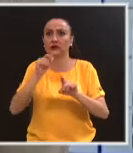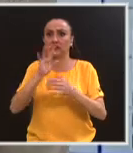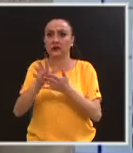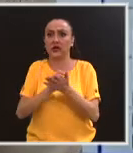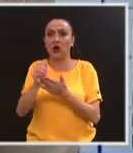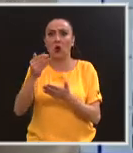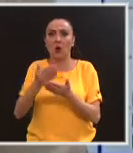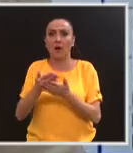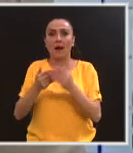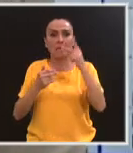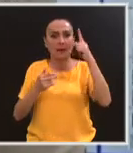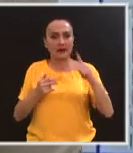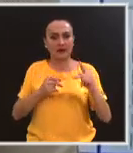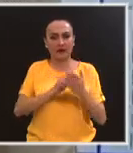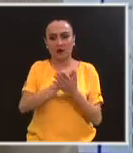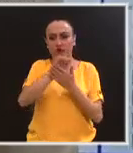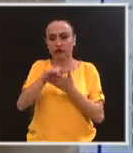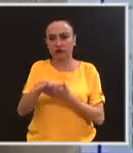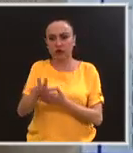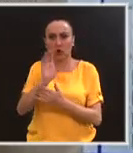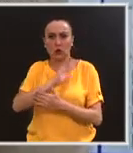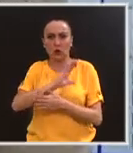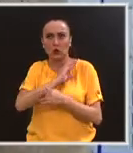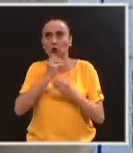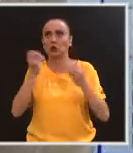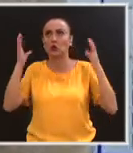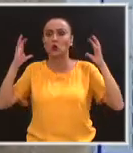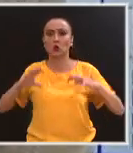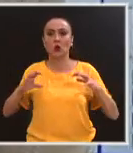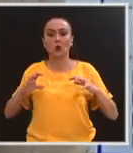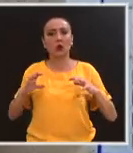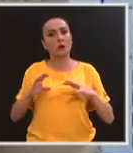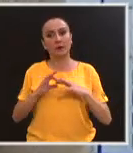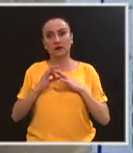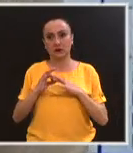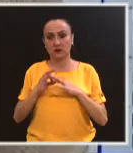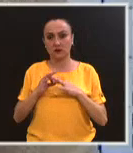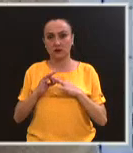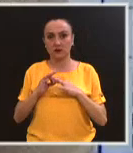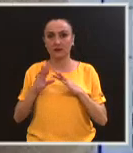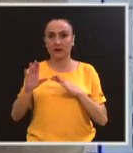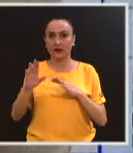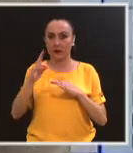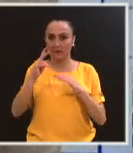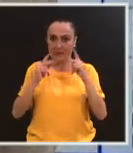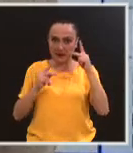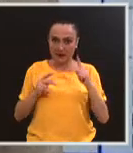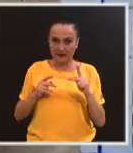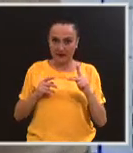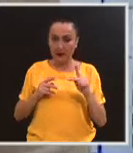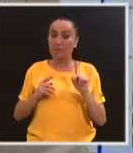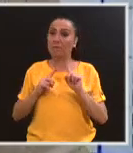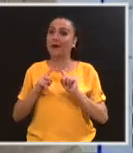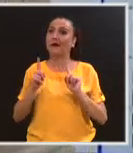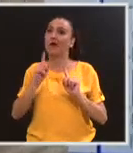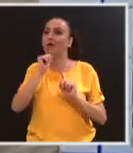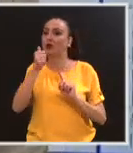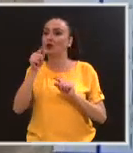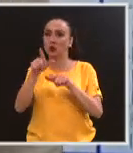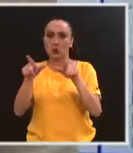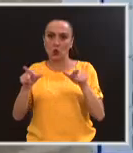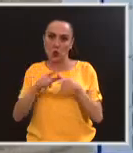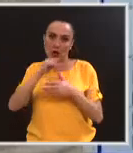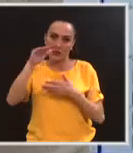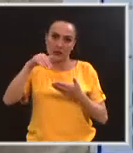humedad desde el Pacífico y genere condiciones bastante lluviosas principalmente en la vertiente del Pacífico sin descartar que otras regiones como el